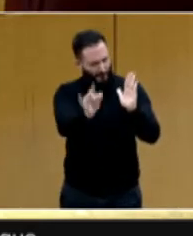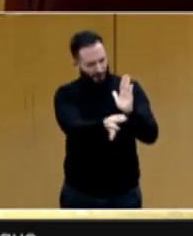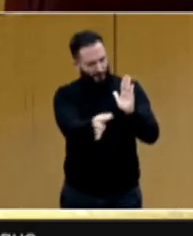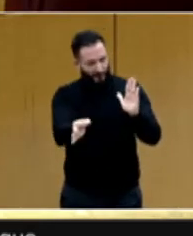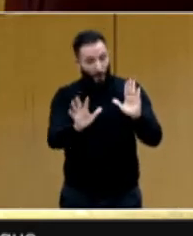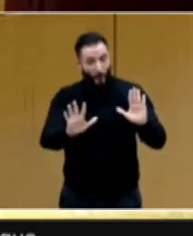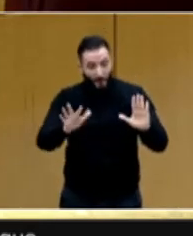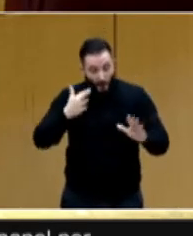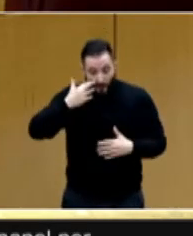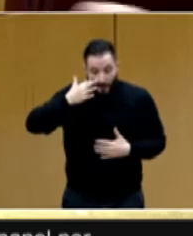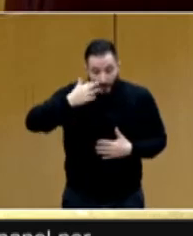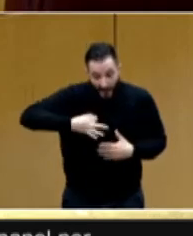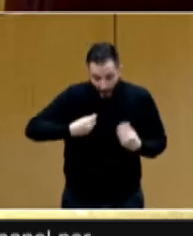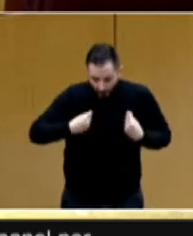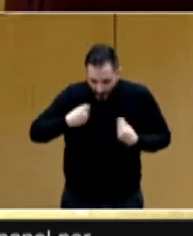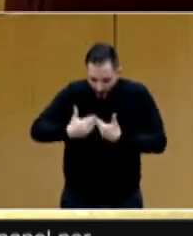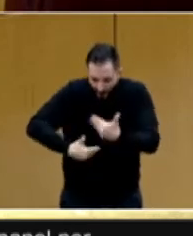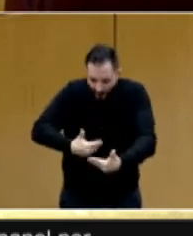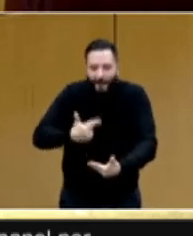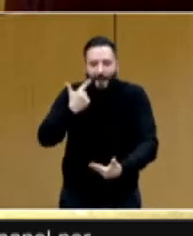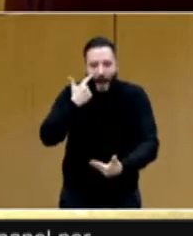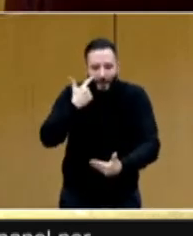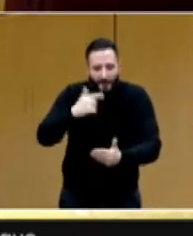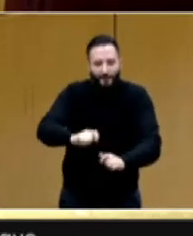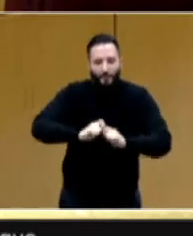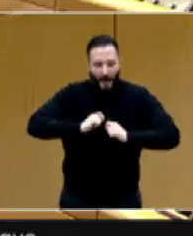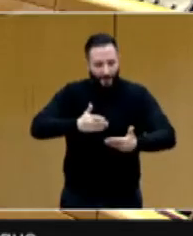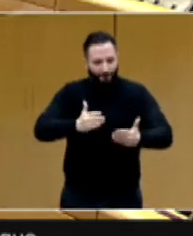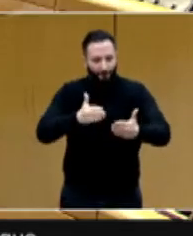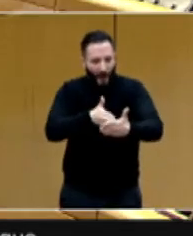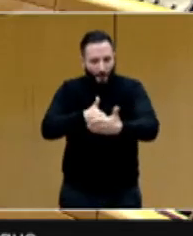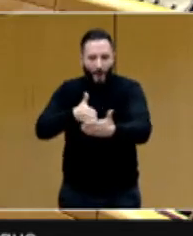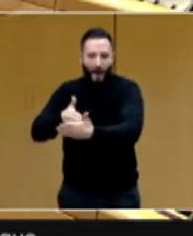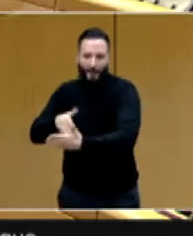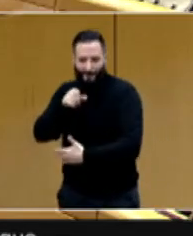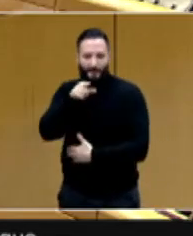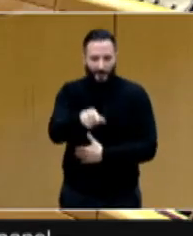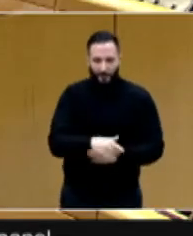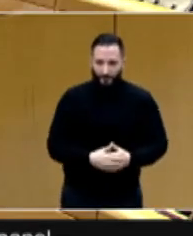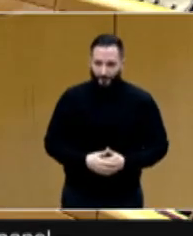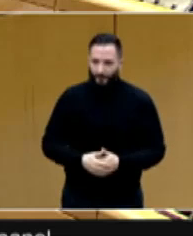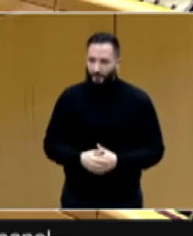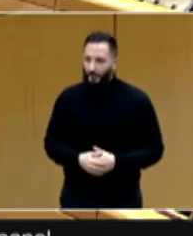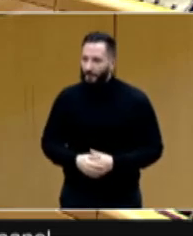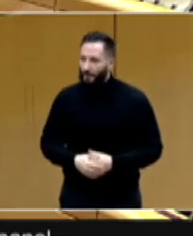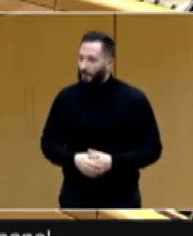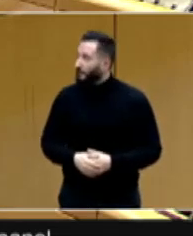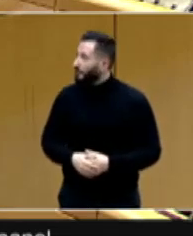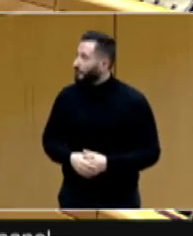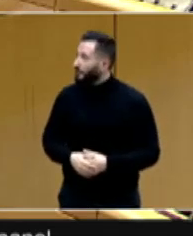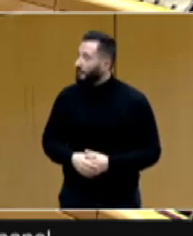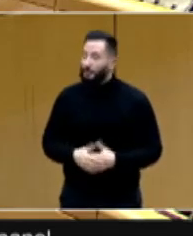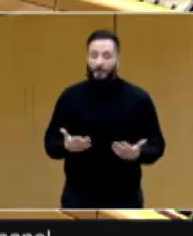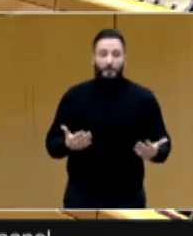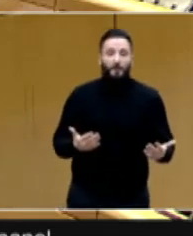vida cotidiana la que limita y condiciona a ver yo no es por el chapalone fuera pero